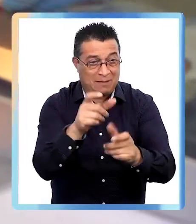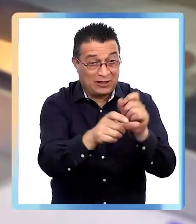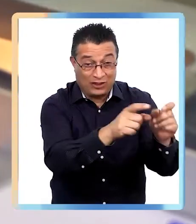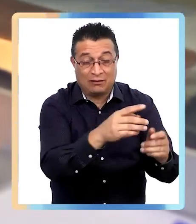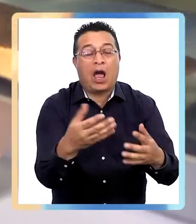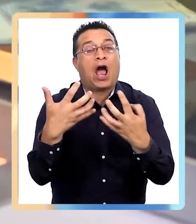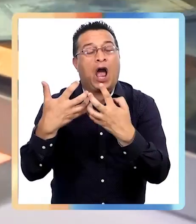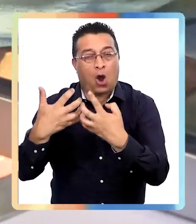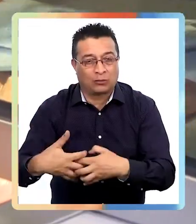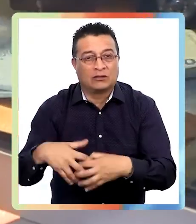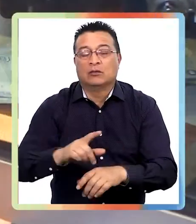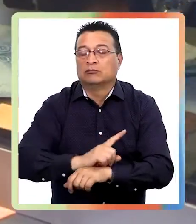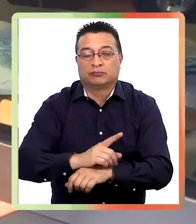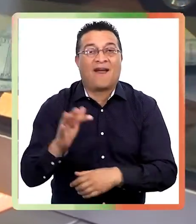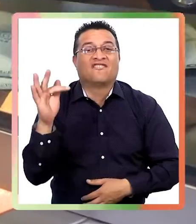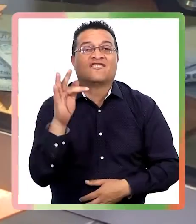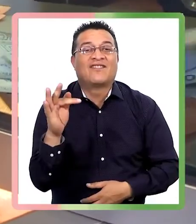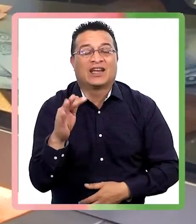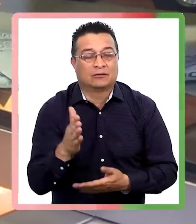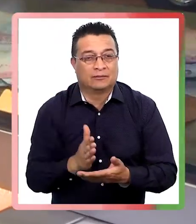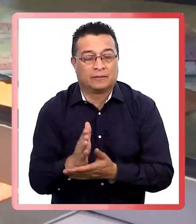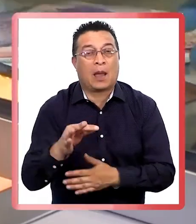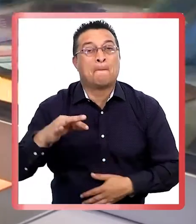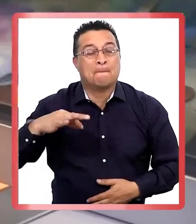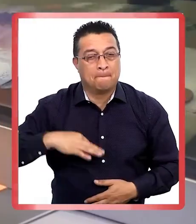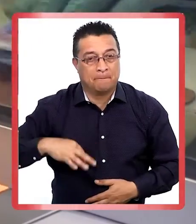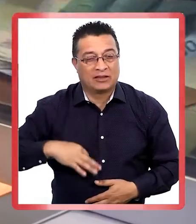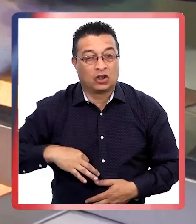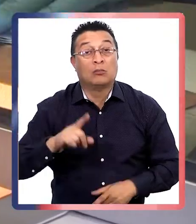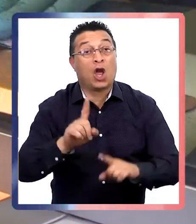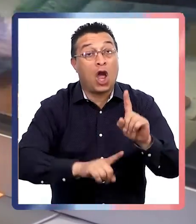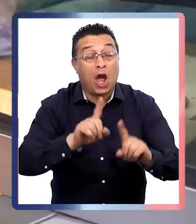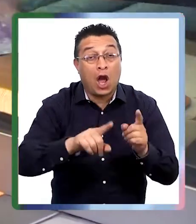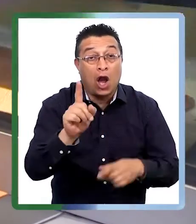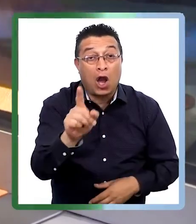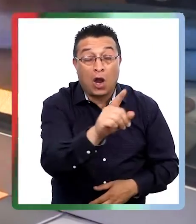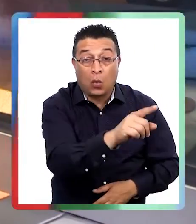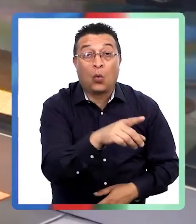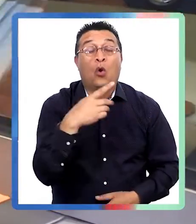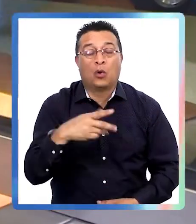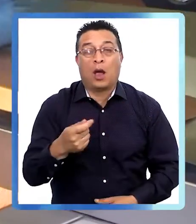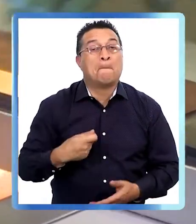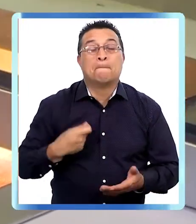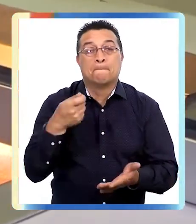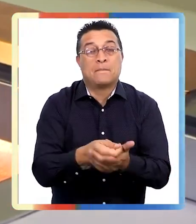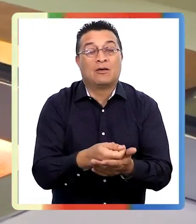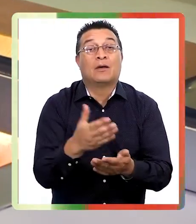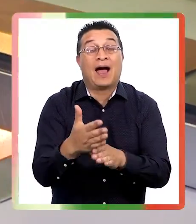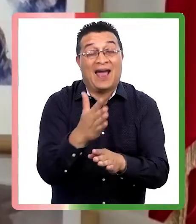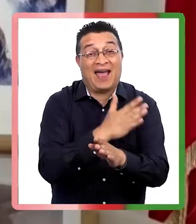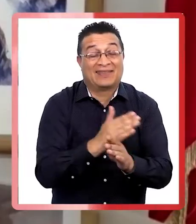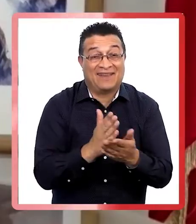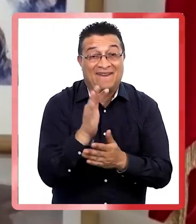van a empezar a recibir ahora, ya están recibiendo en febrero sus pensiones, y si alguno se había pagado